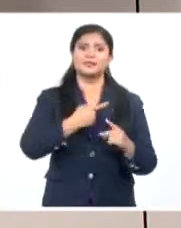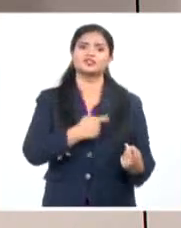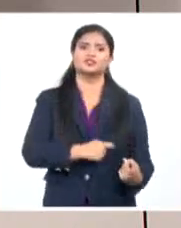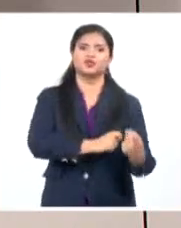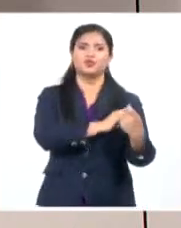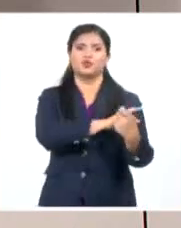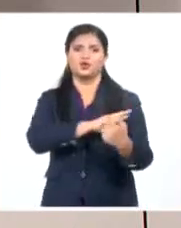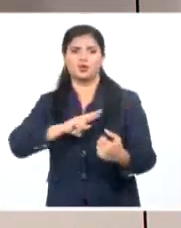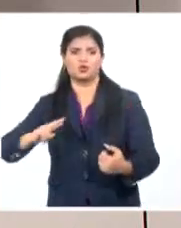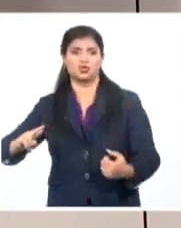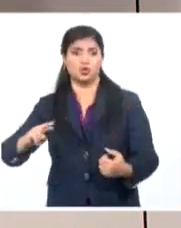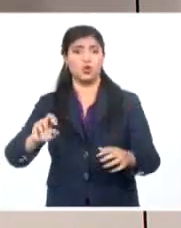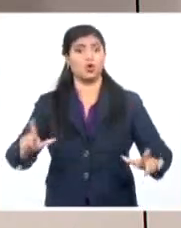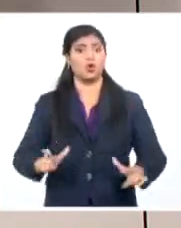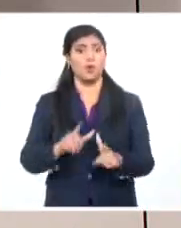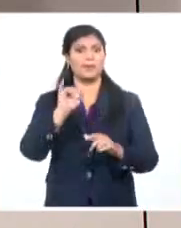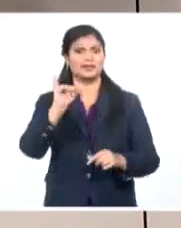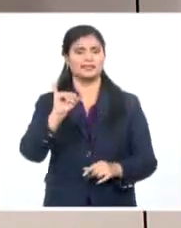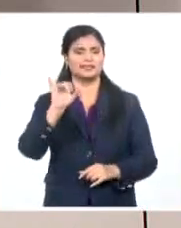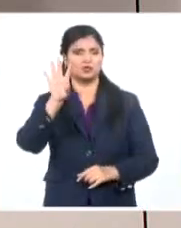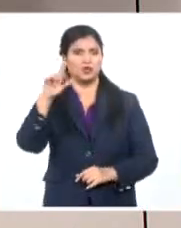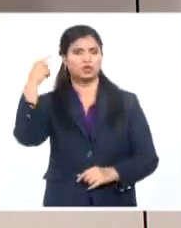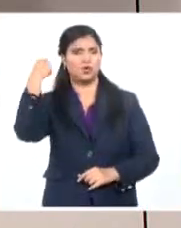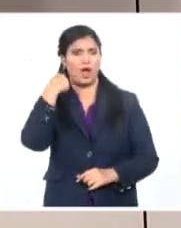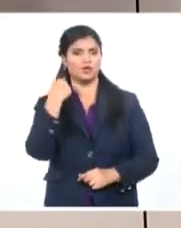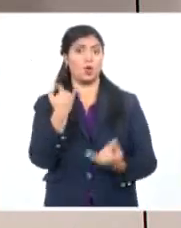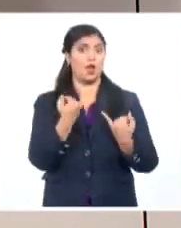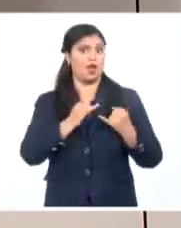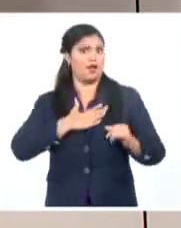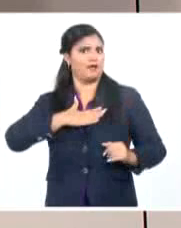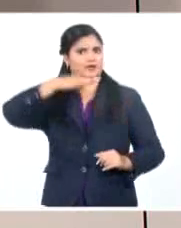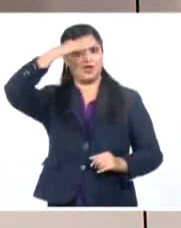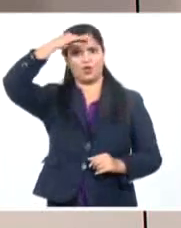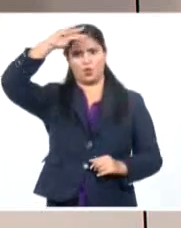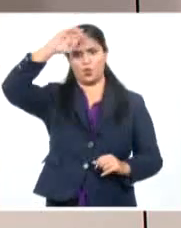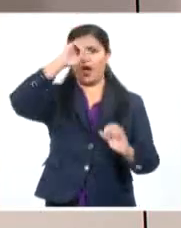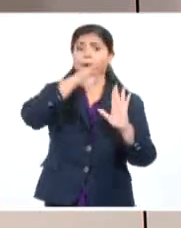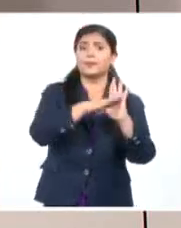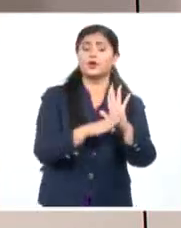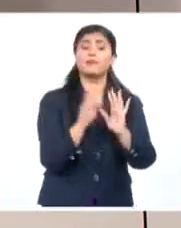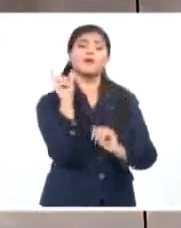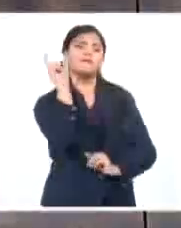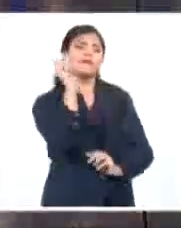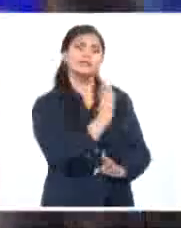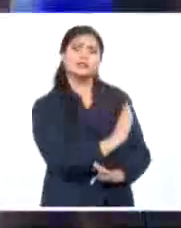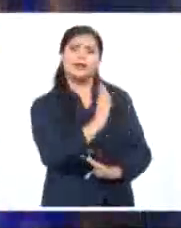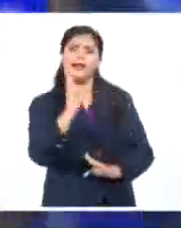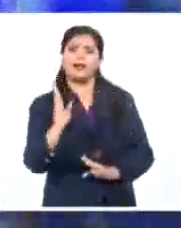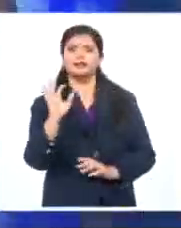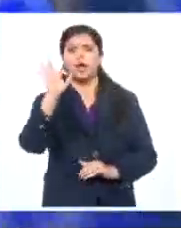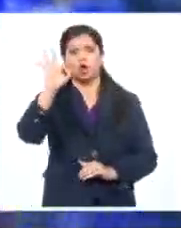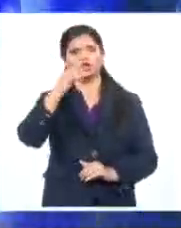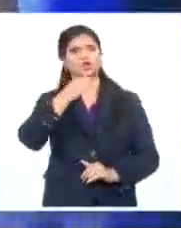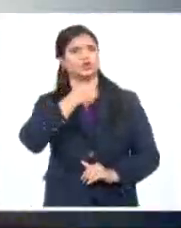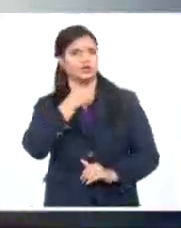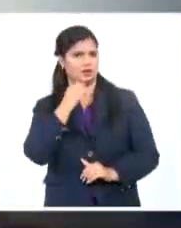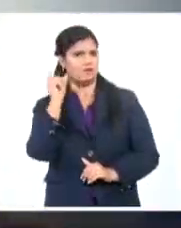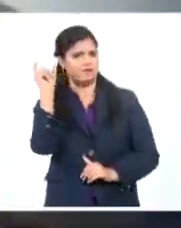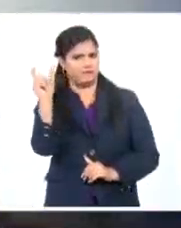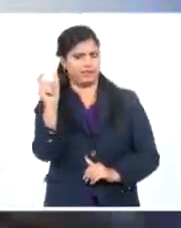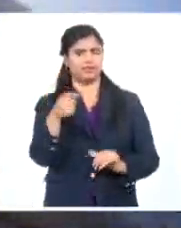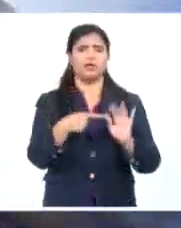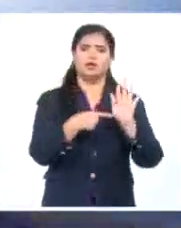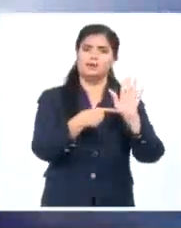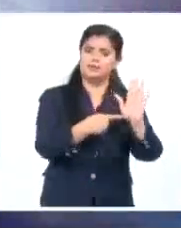Revolución este primero de enero el programa se extenderá hasta el día 8 prensa latina indica que la propuesta incluye